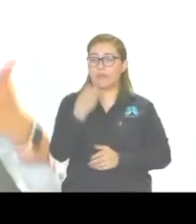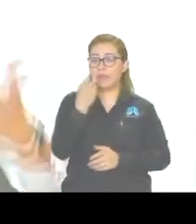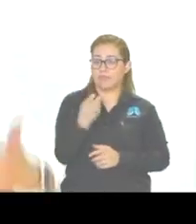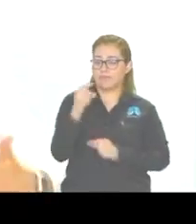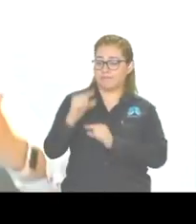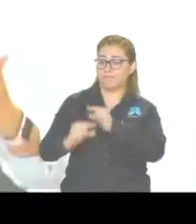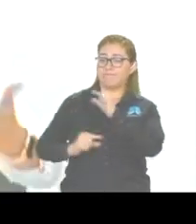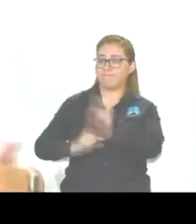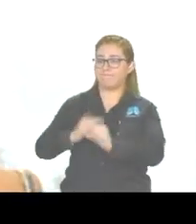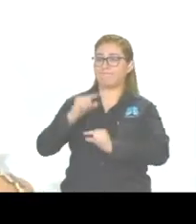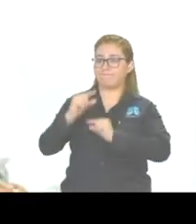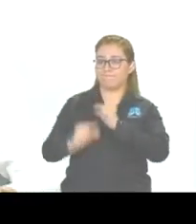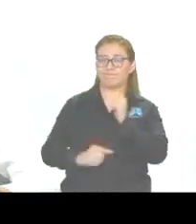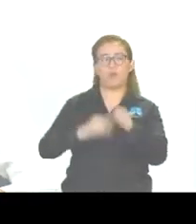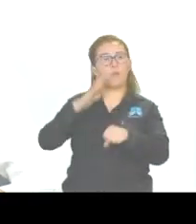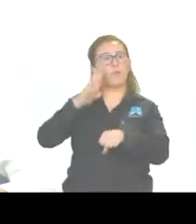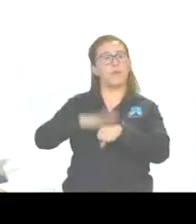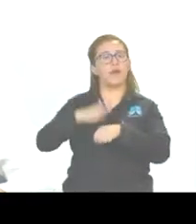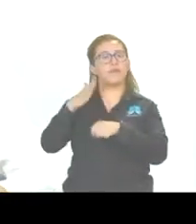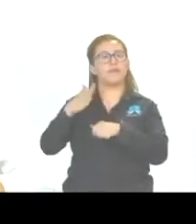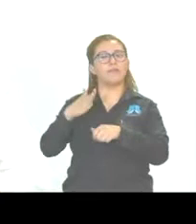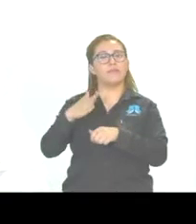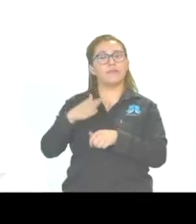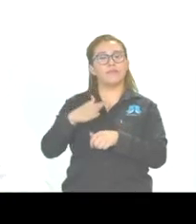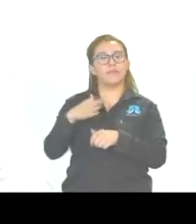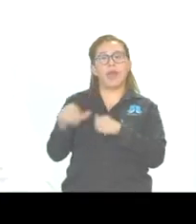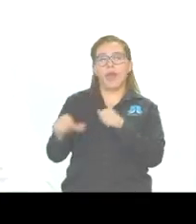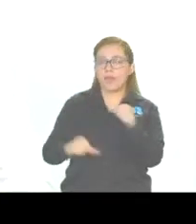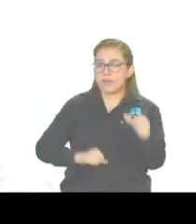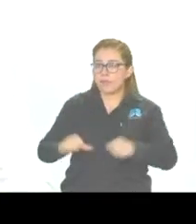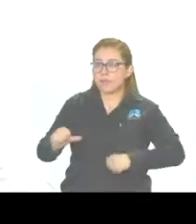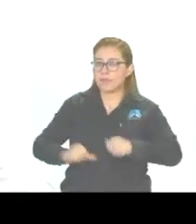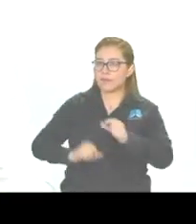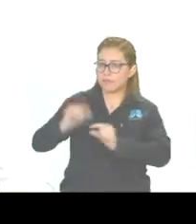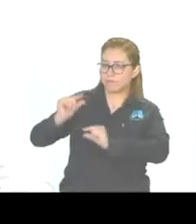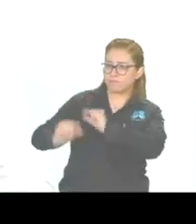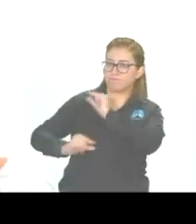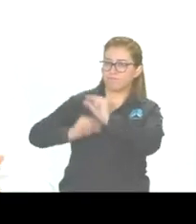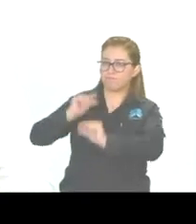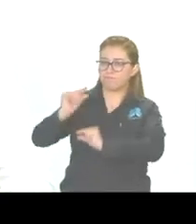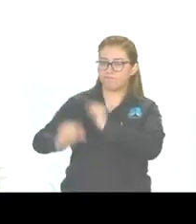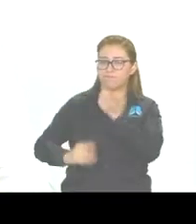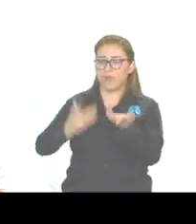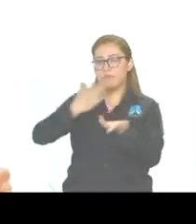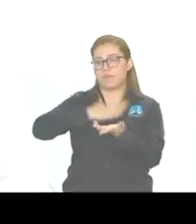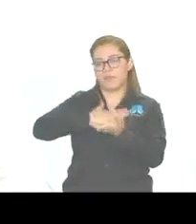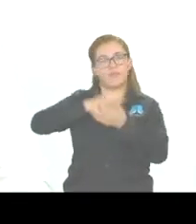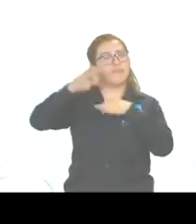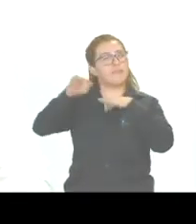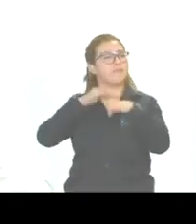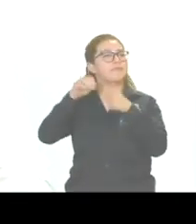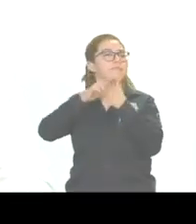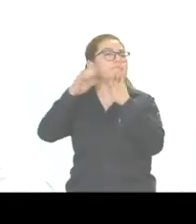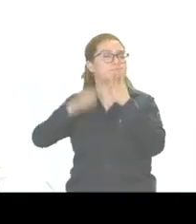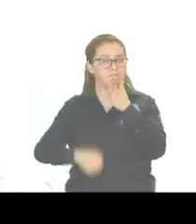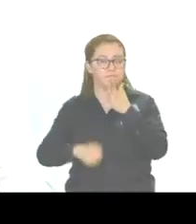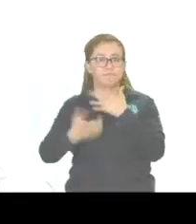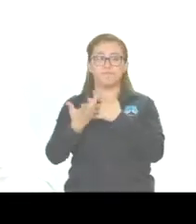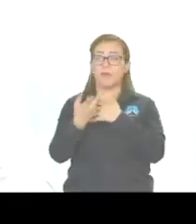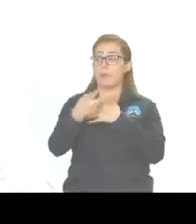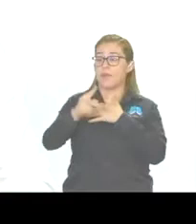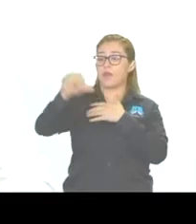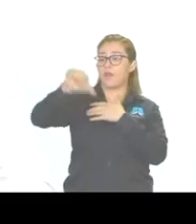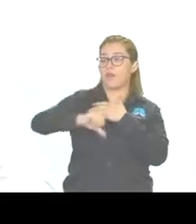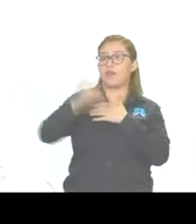que nos vamos también incorporando a una actividad que desarrollábamos antes, pero que hoy